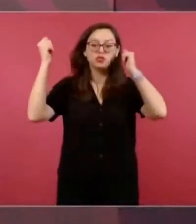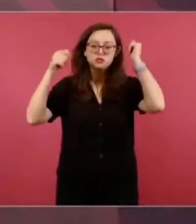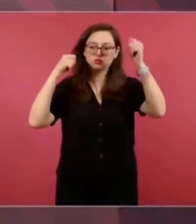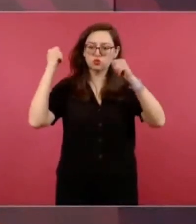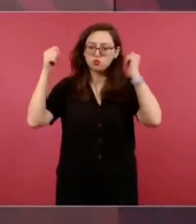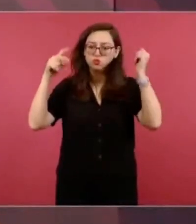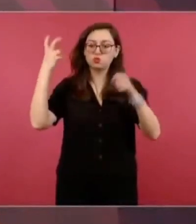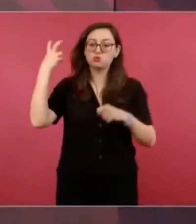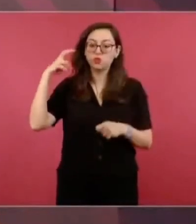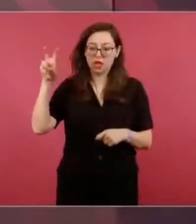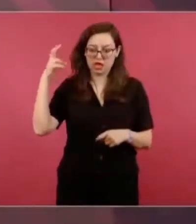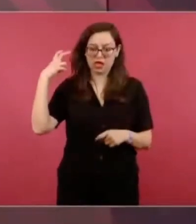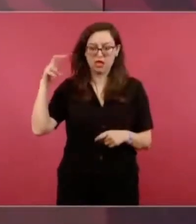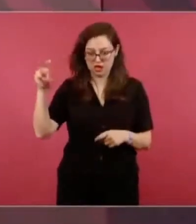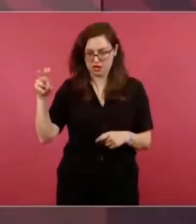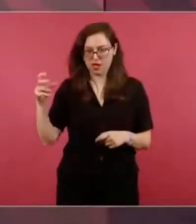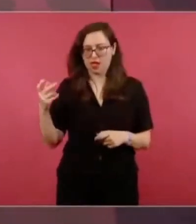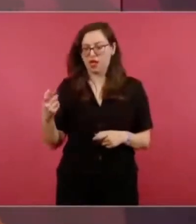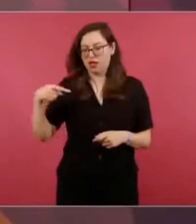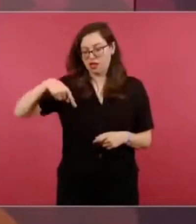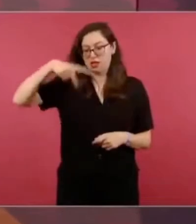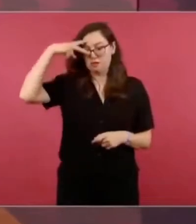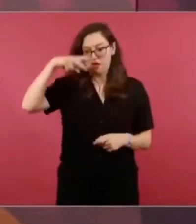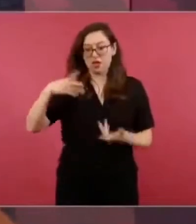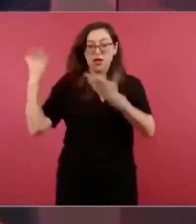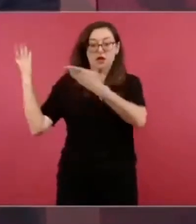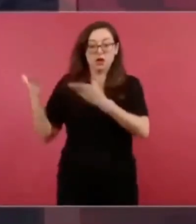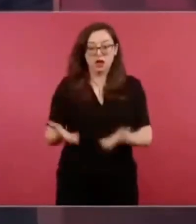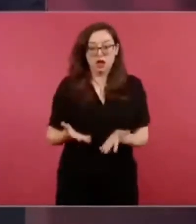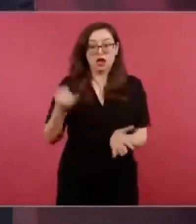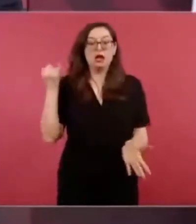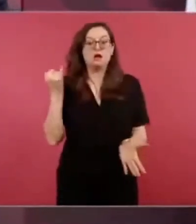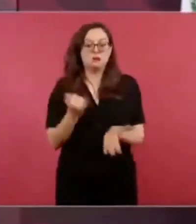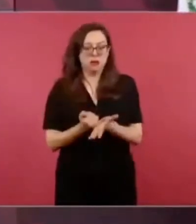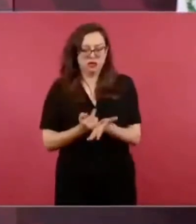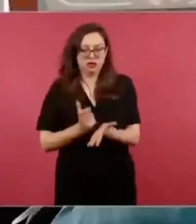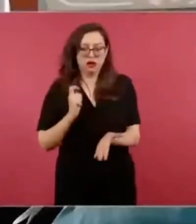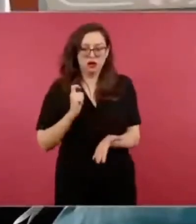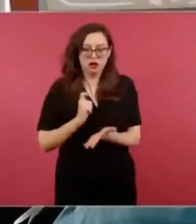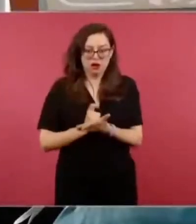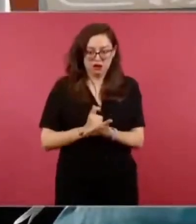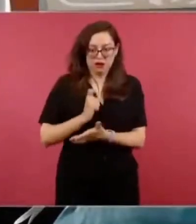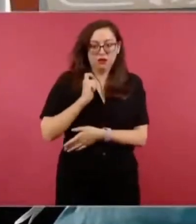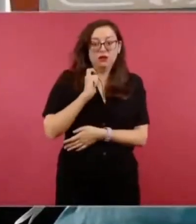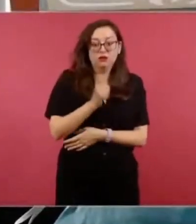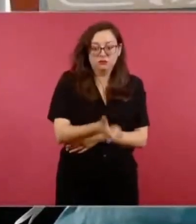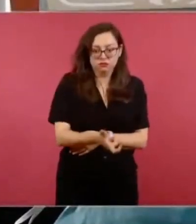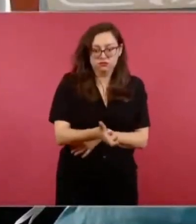Y ese dinero, como 8,000 millones,